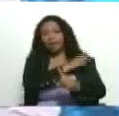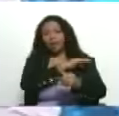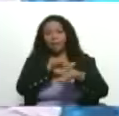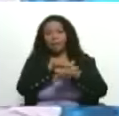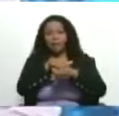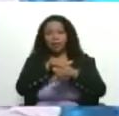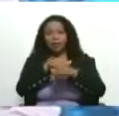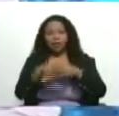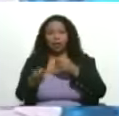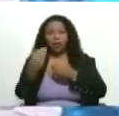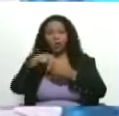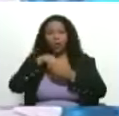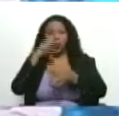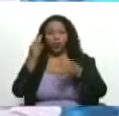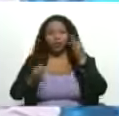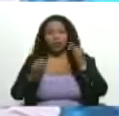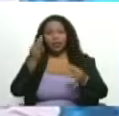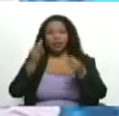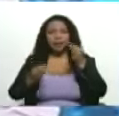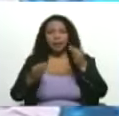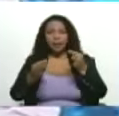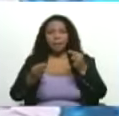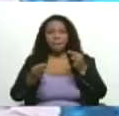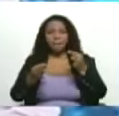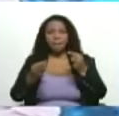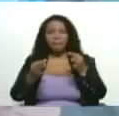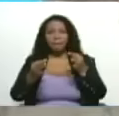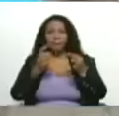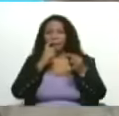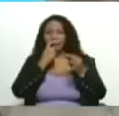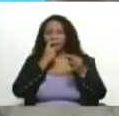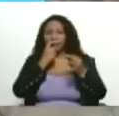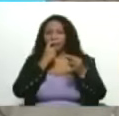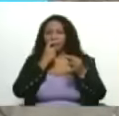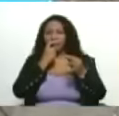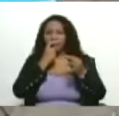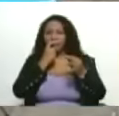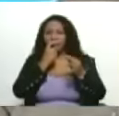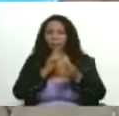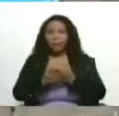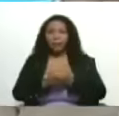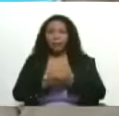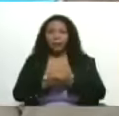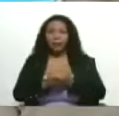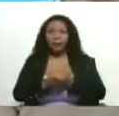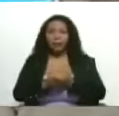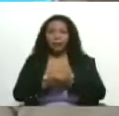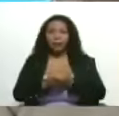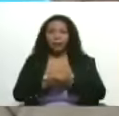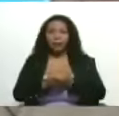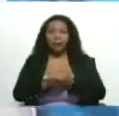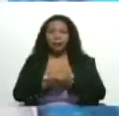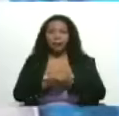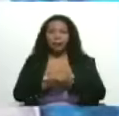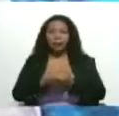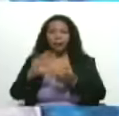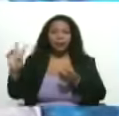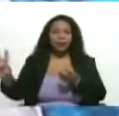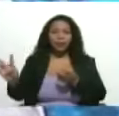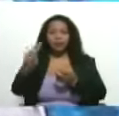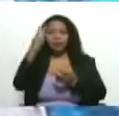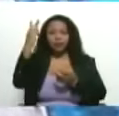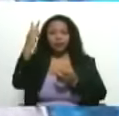de Interior y Justicia, Remigio Ceballos Ichazo. En segundo